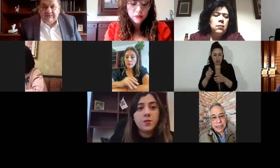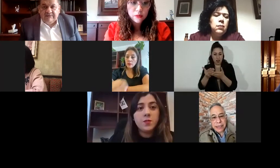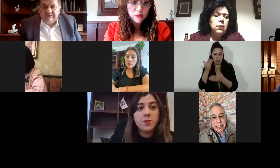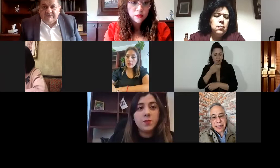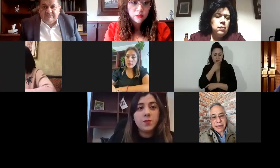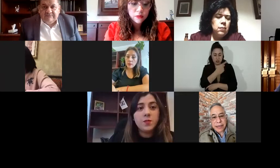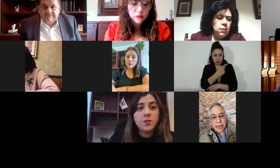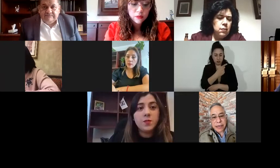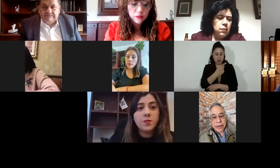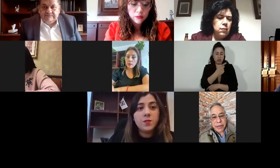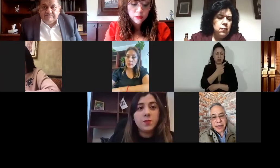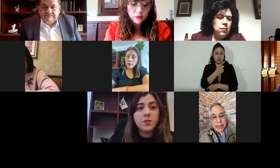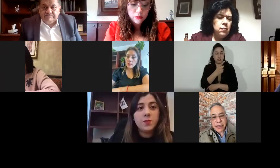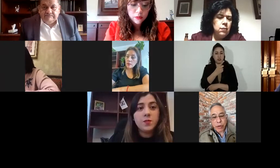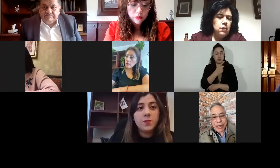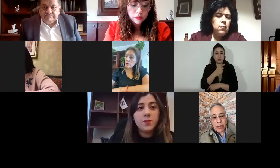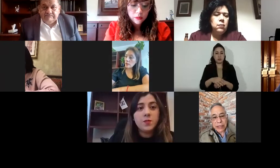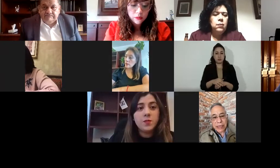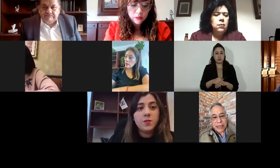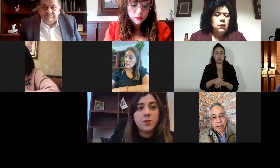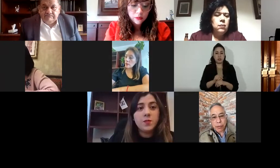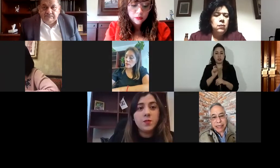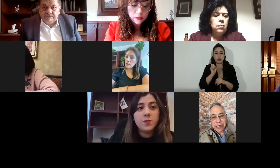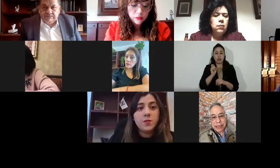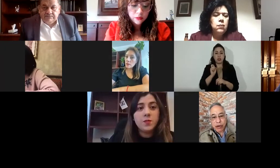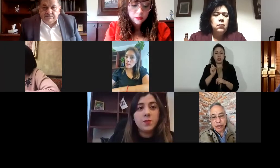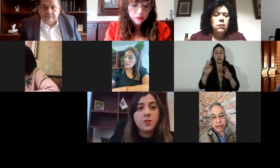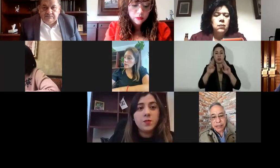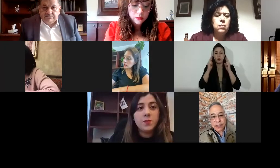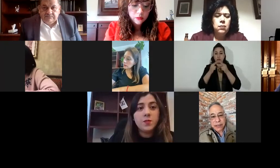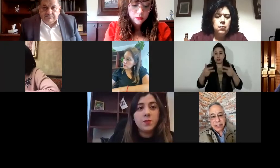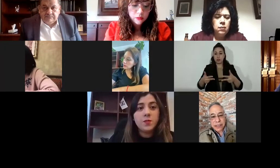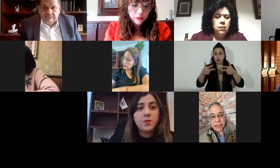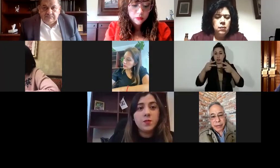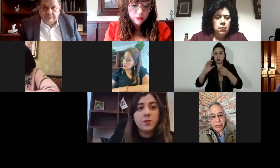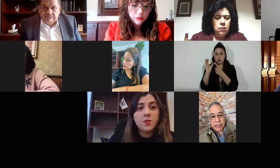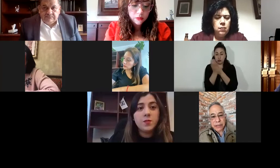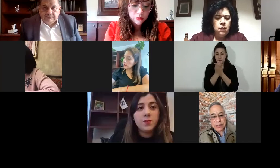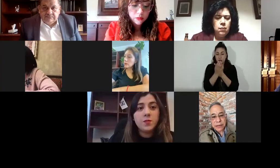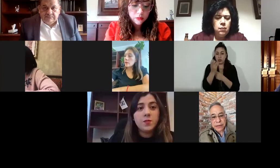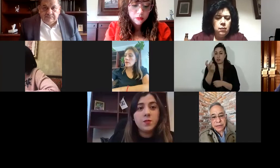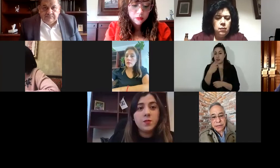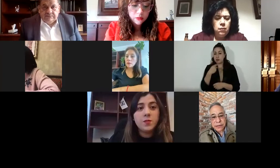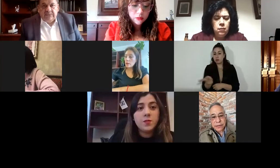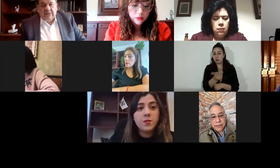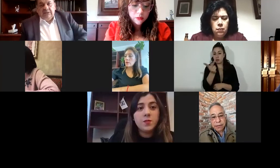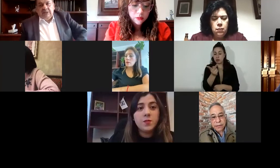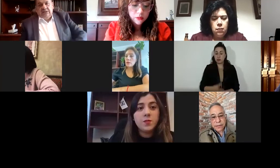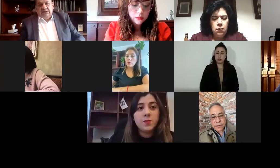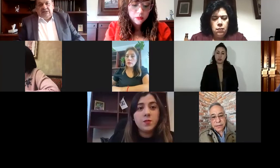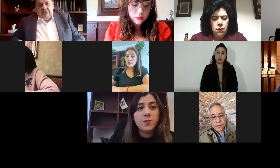serán de forma remota las comparecencias en comisiones. Esa es la pregunta.